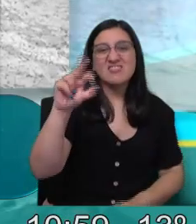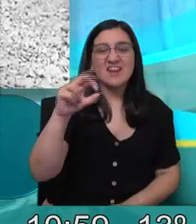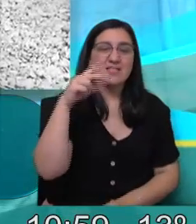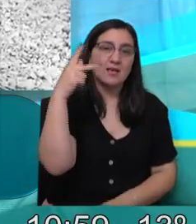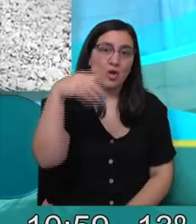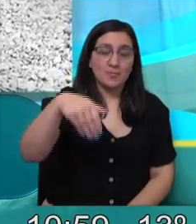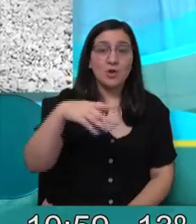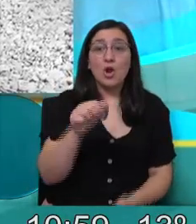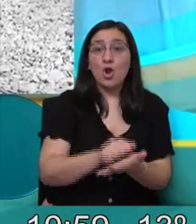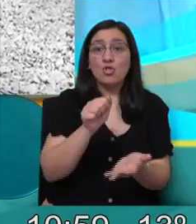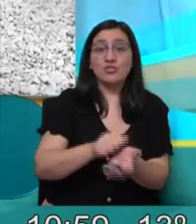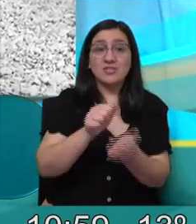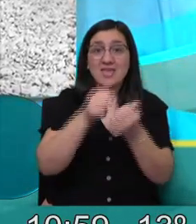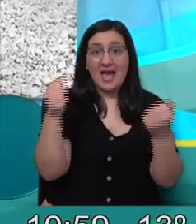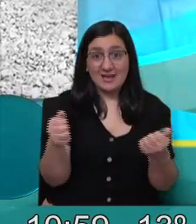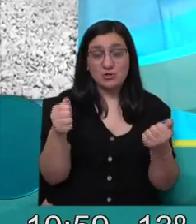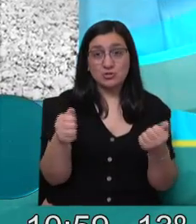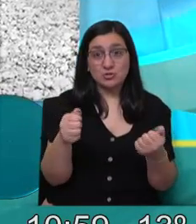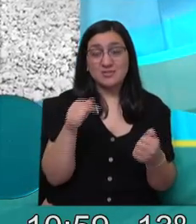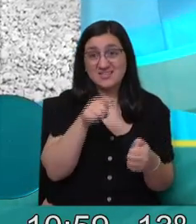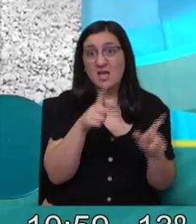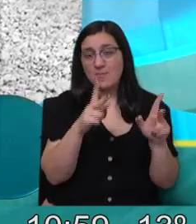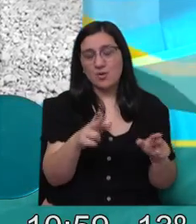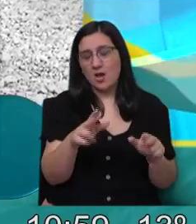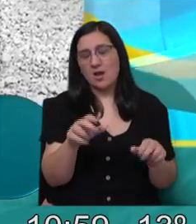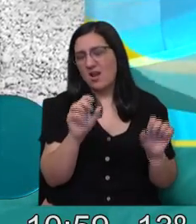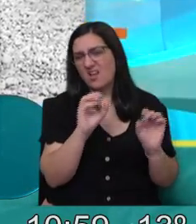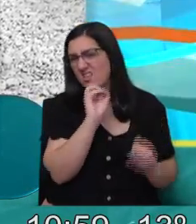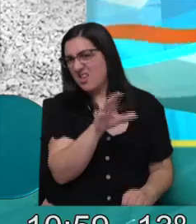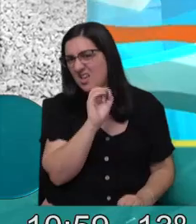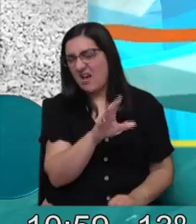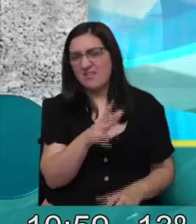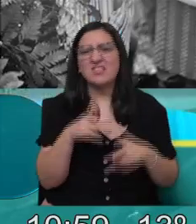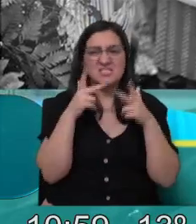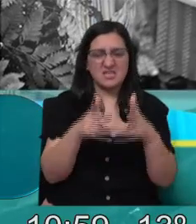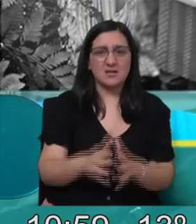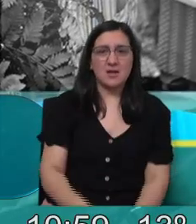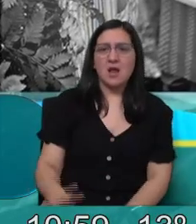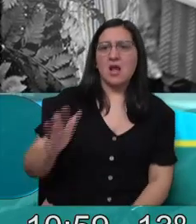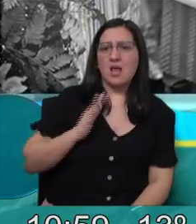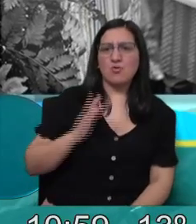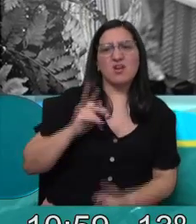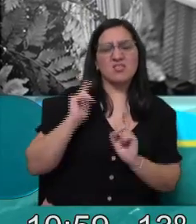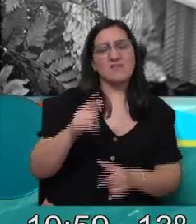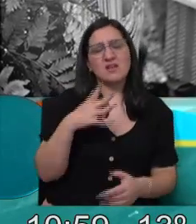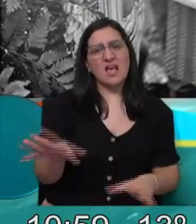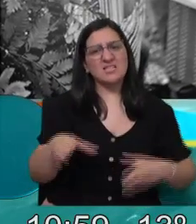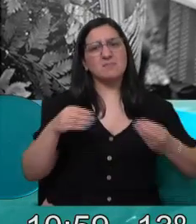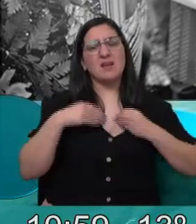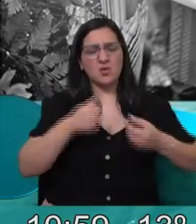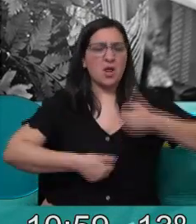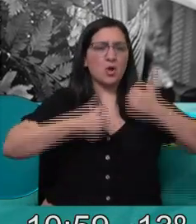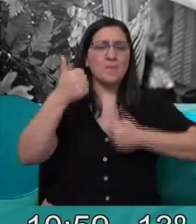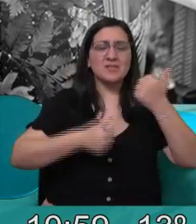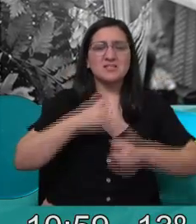época eran lapidarios con Gertrude y entre otras cosas decían, y cito textual, las mujeres deben admitir que en una competencia